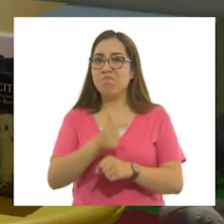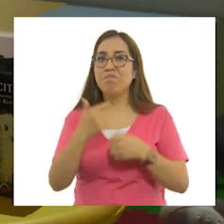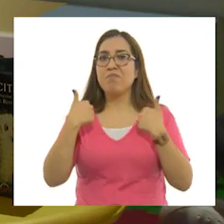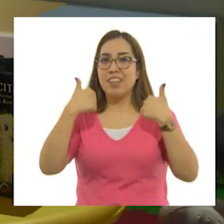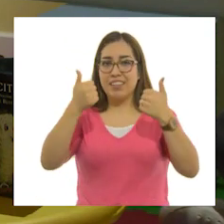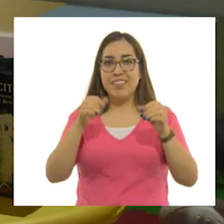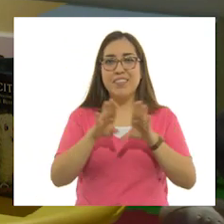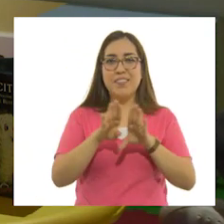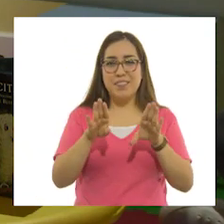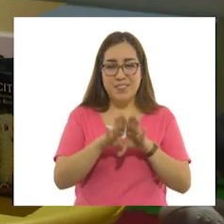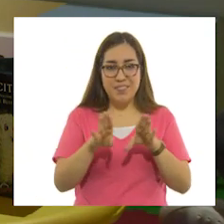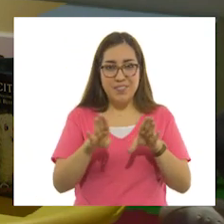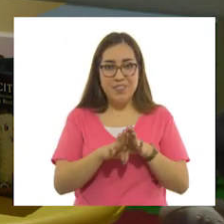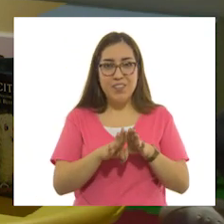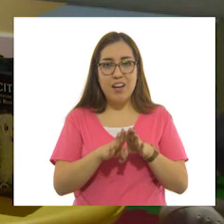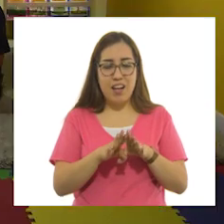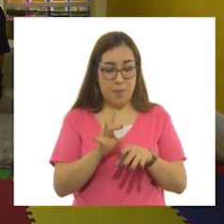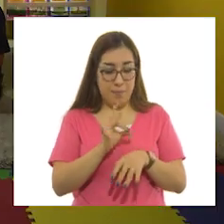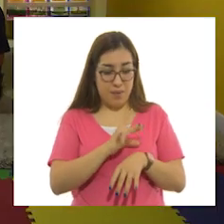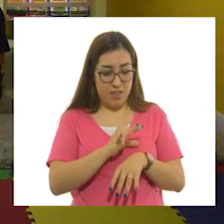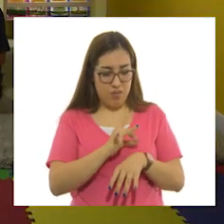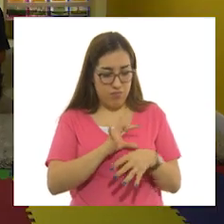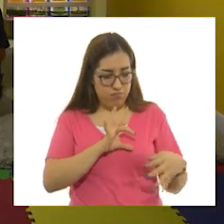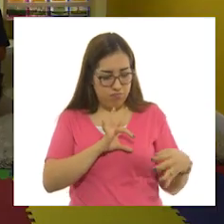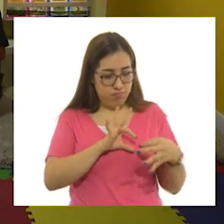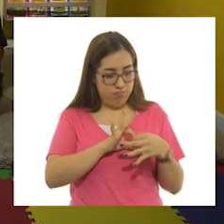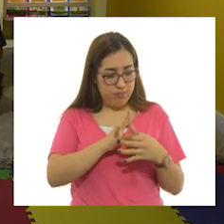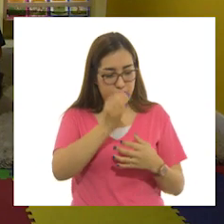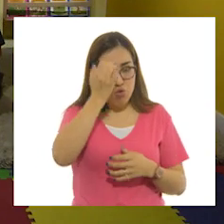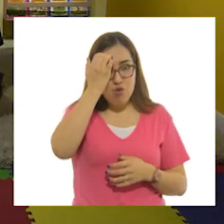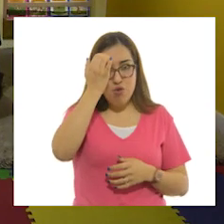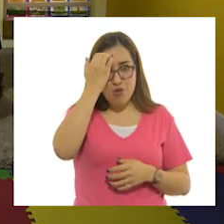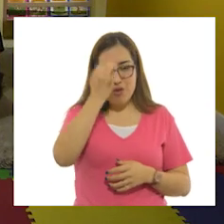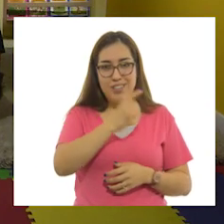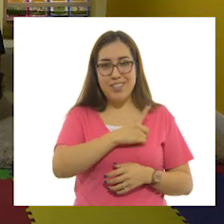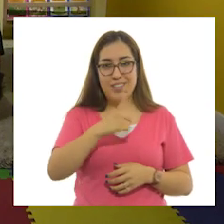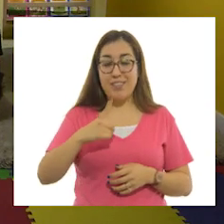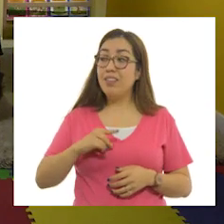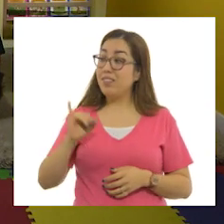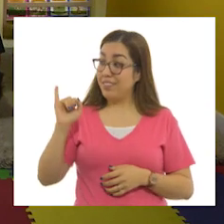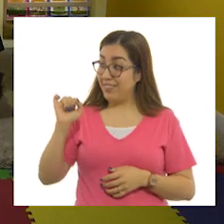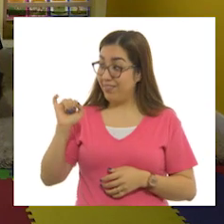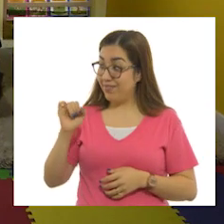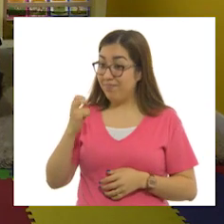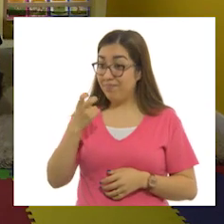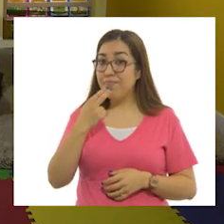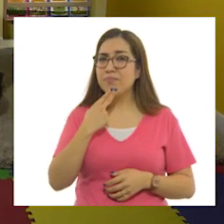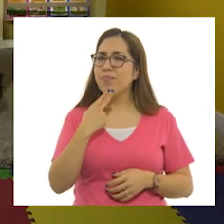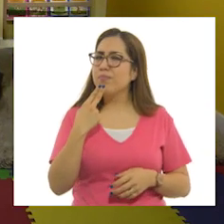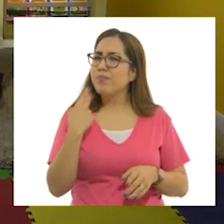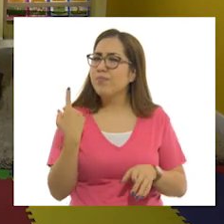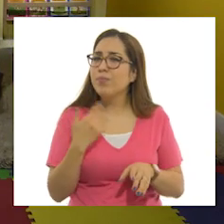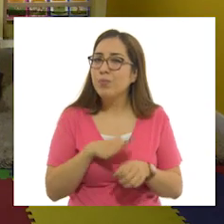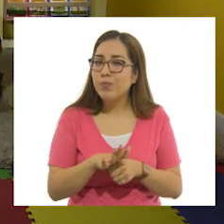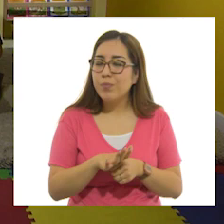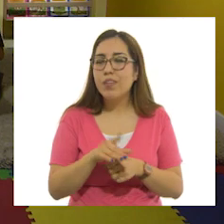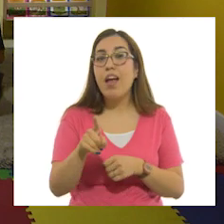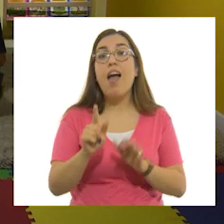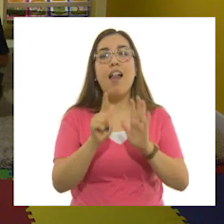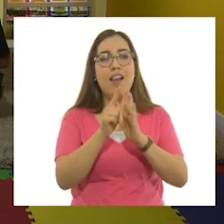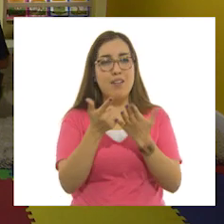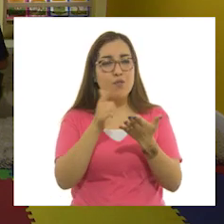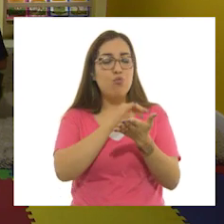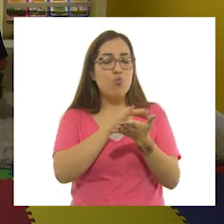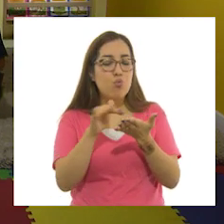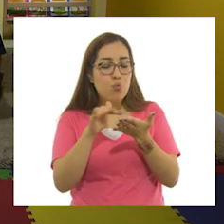acercarnos de este modo a nuestros temores sí y esto a través de la literatura que permite a las niñas